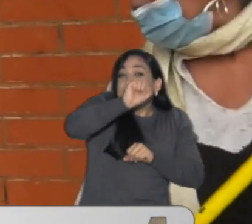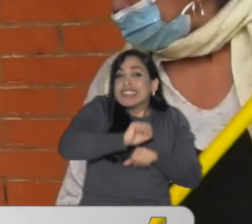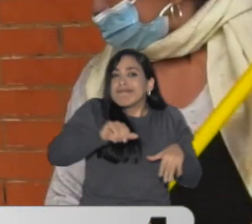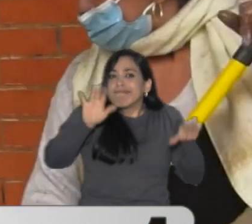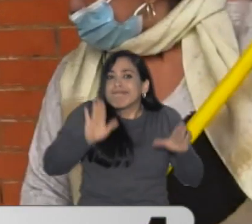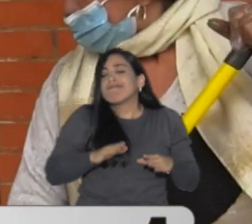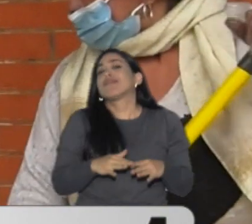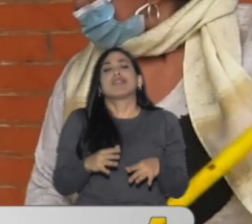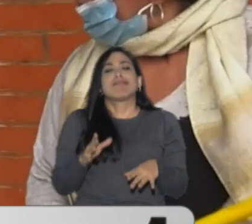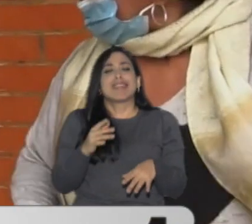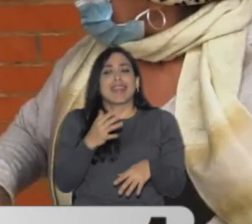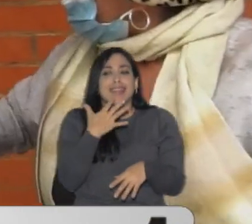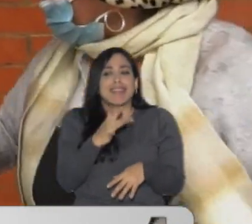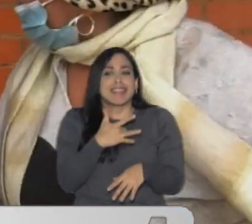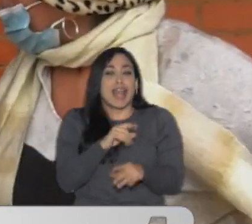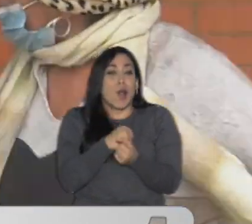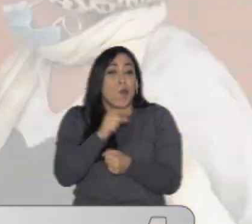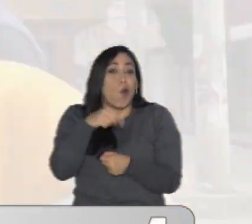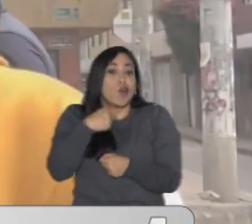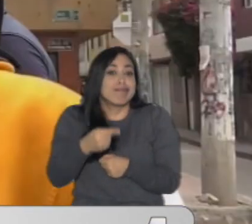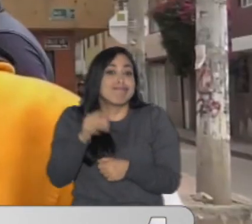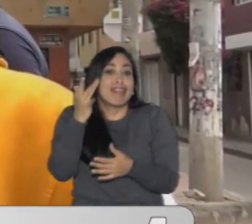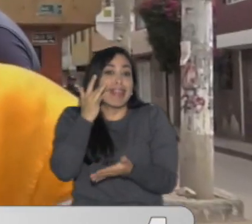esponjilla y con mucho amor.